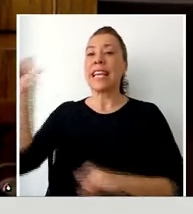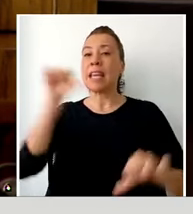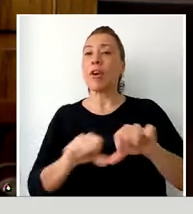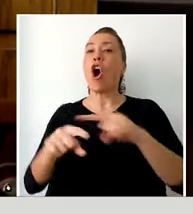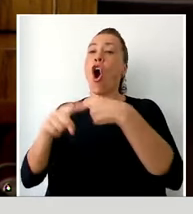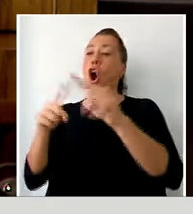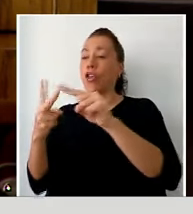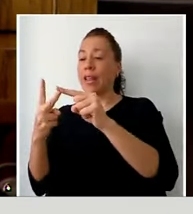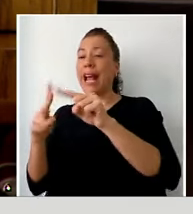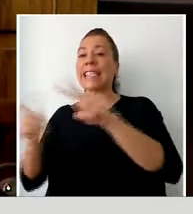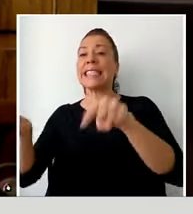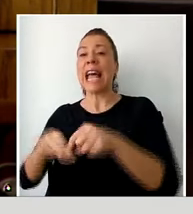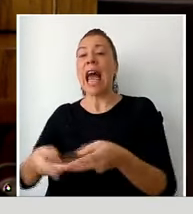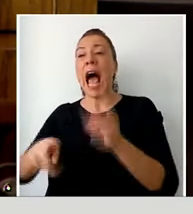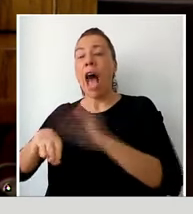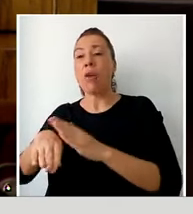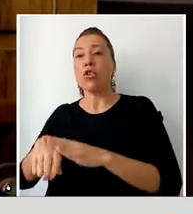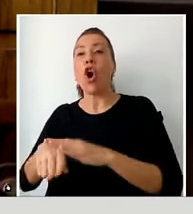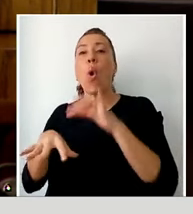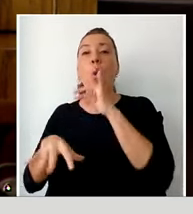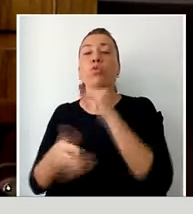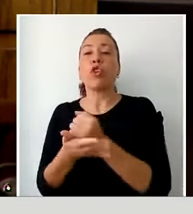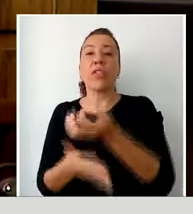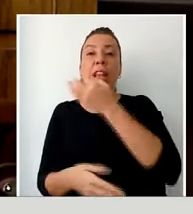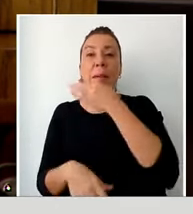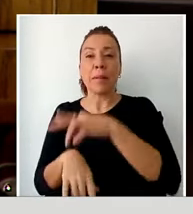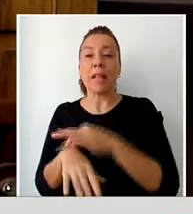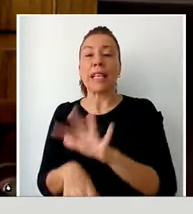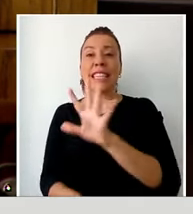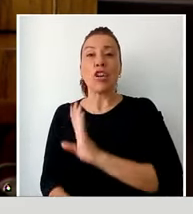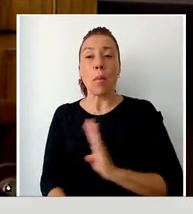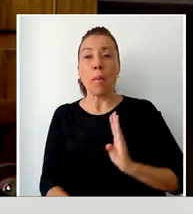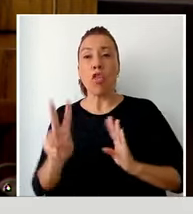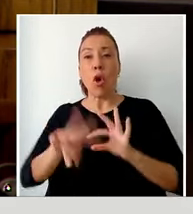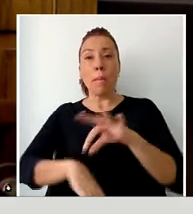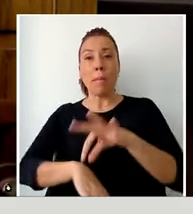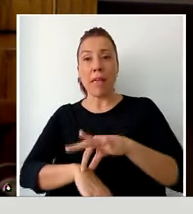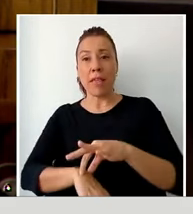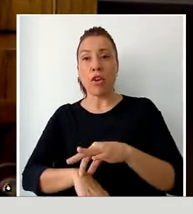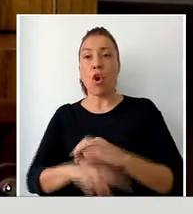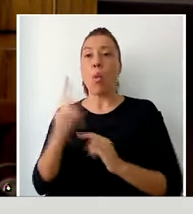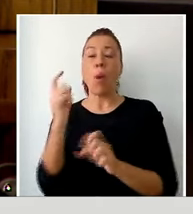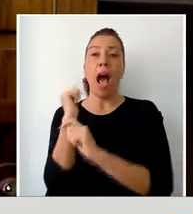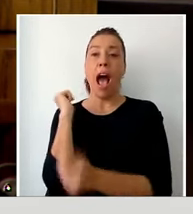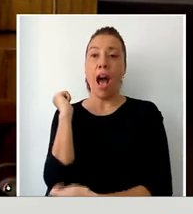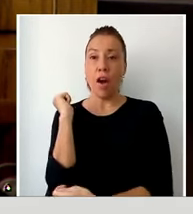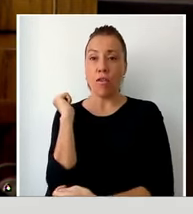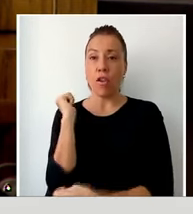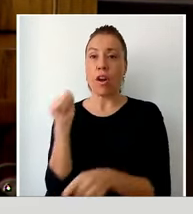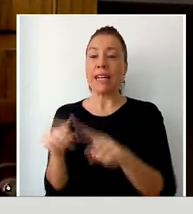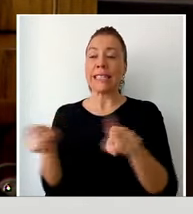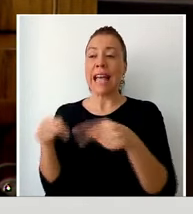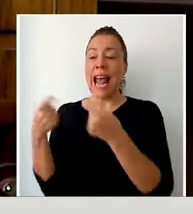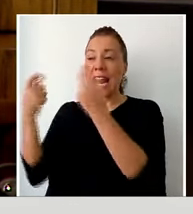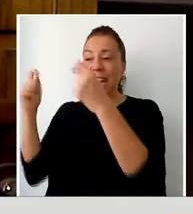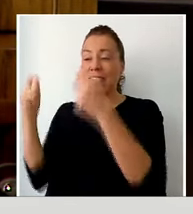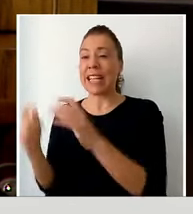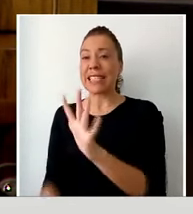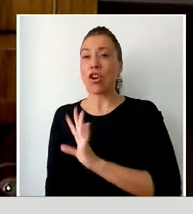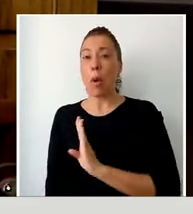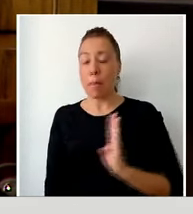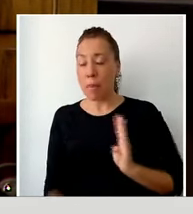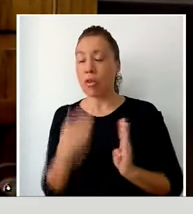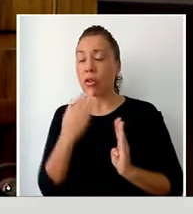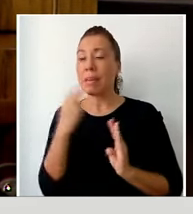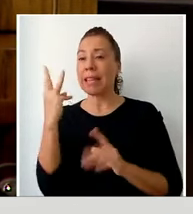uso terapéutico con cinco integrantes médicos un abogado sala revisora cinco integrantes también de tres